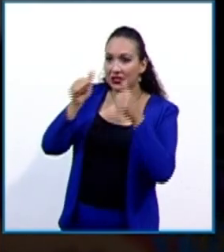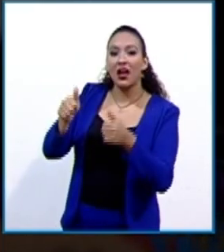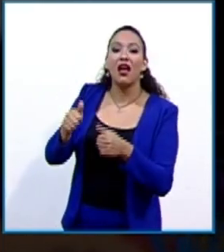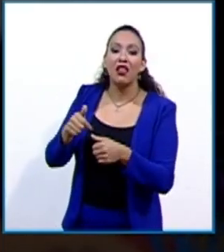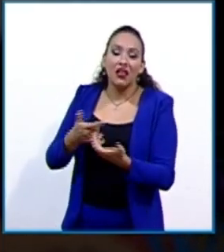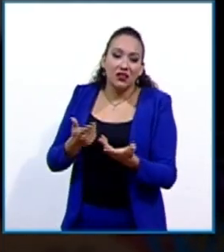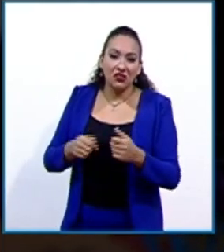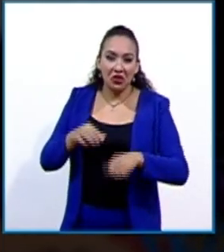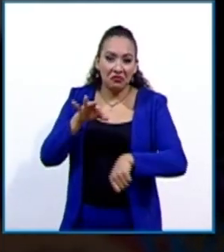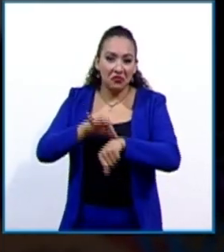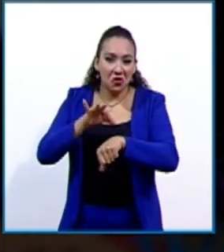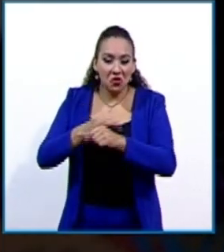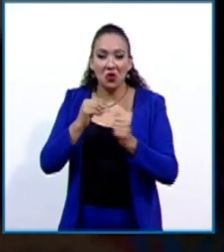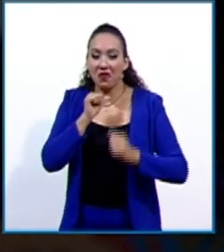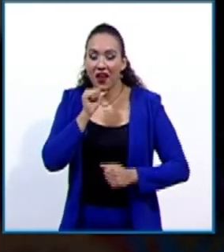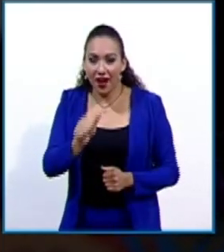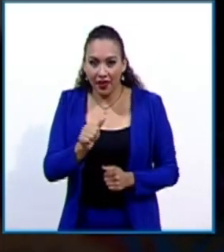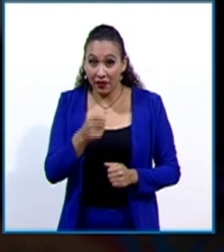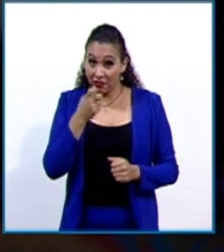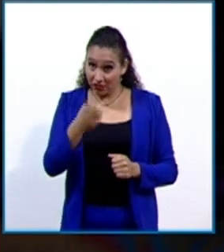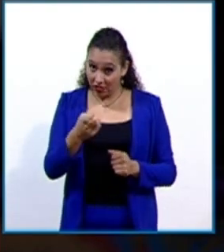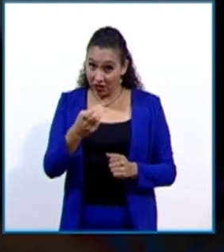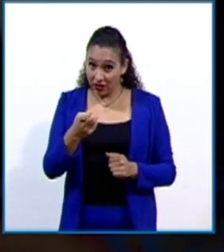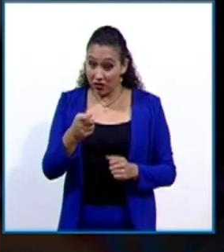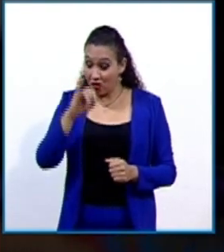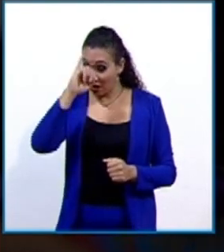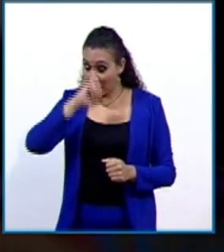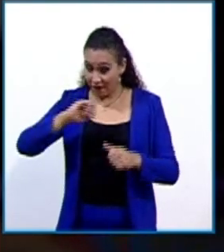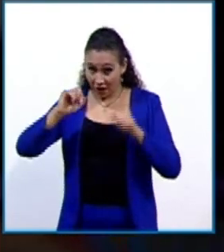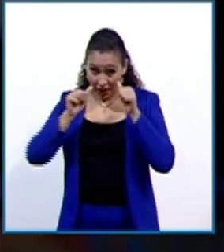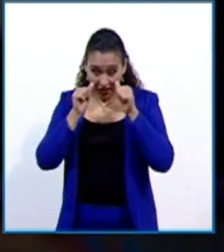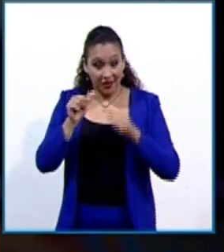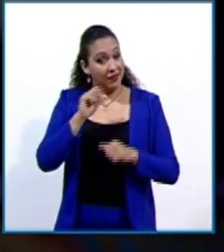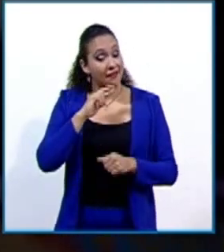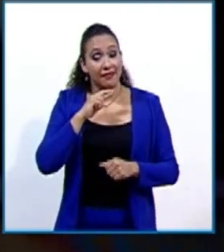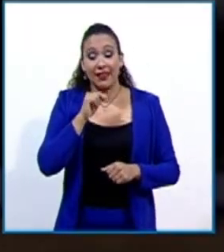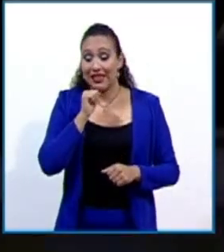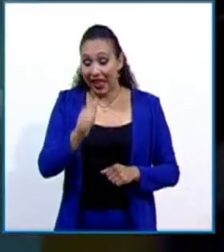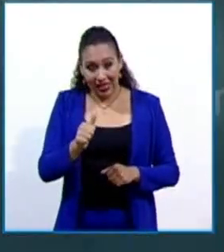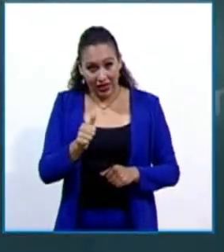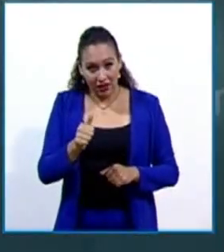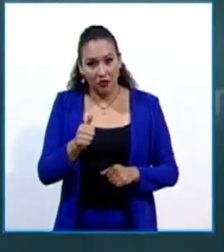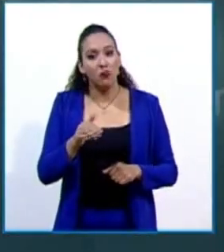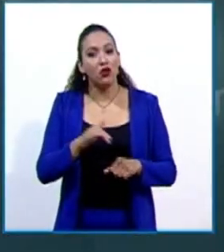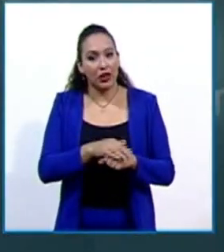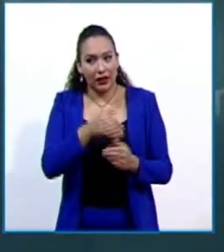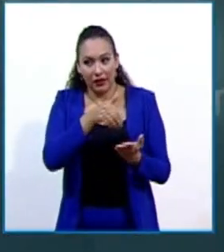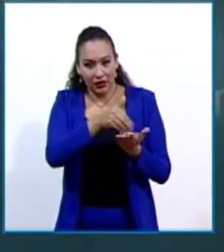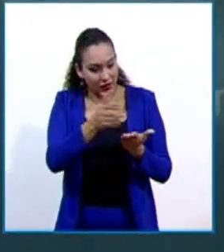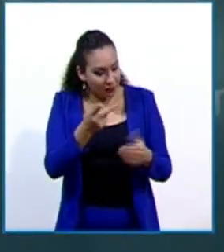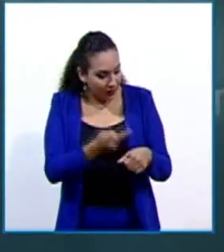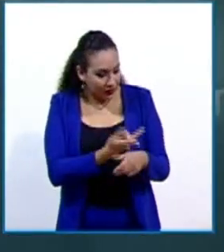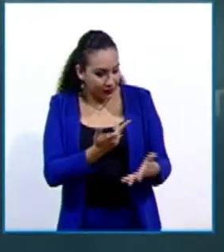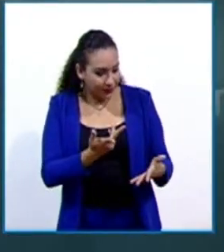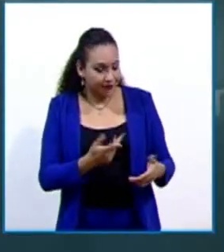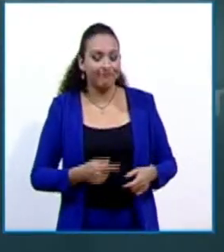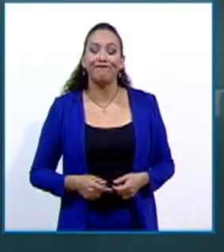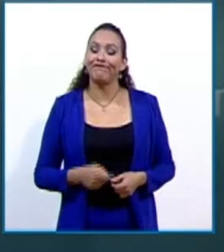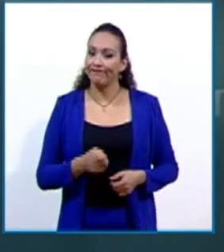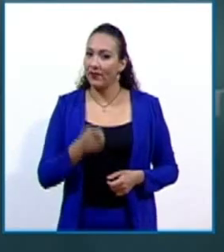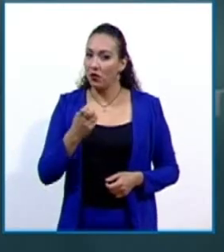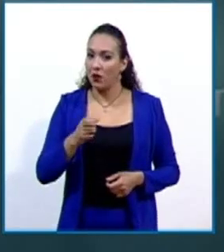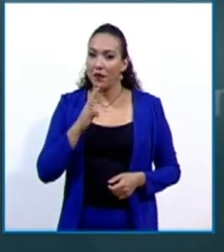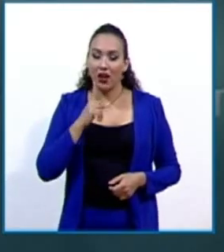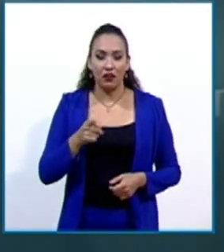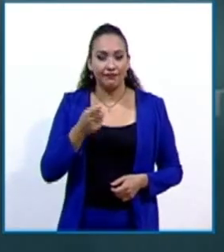constancias que no fueron tomadas en cuenta por la parte patronal al momento de decidir su despido. Ante ello, se condenó a la parte